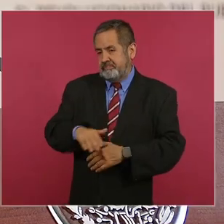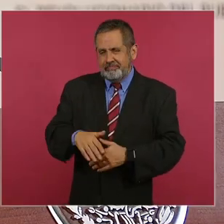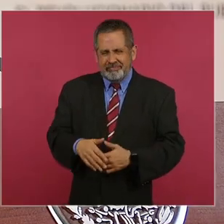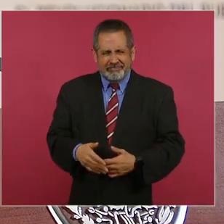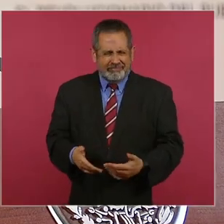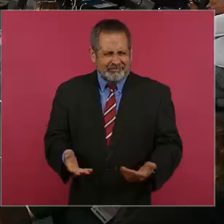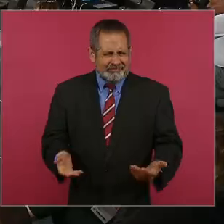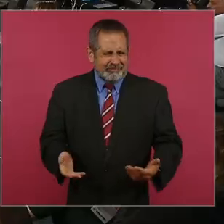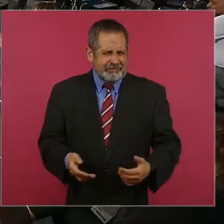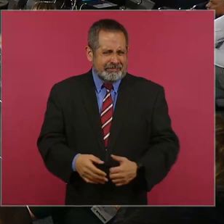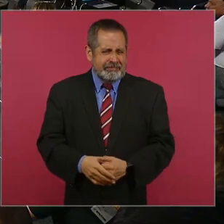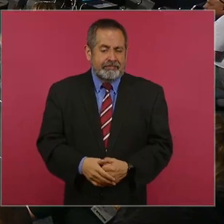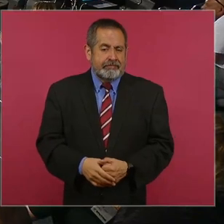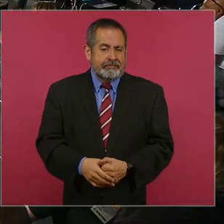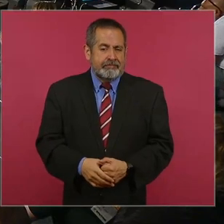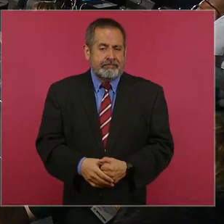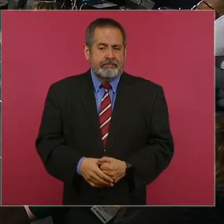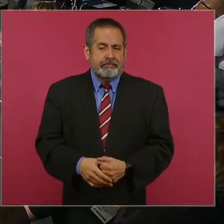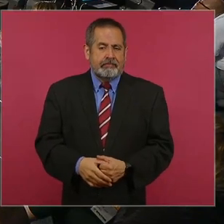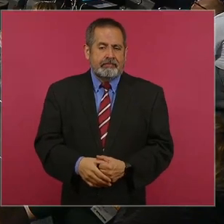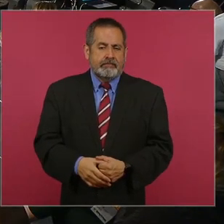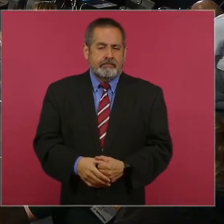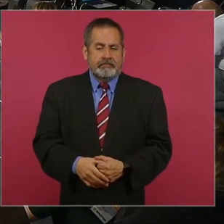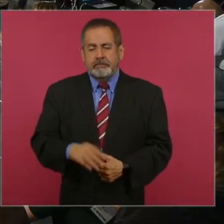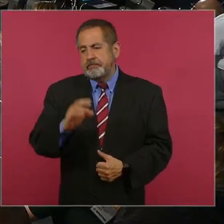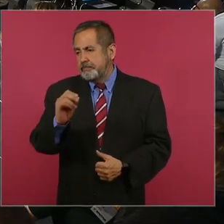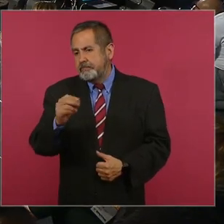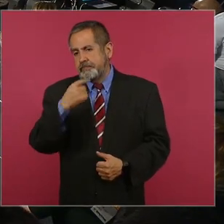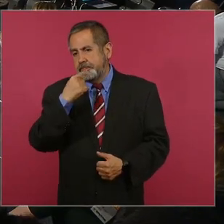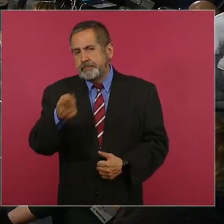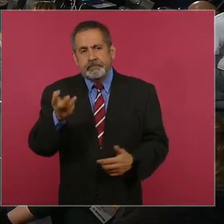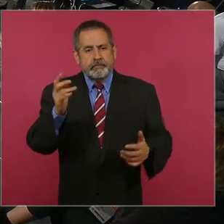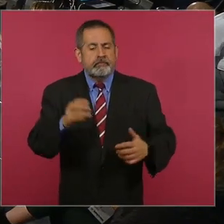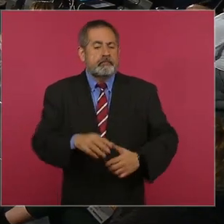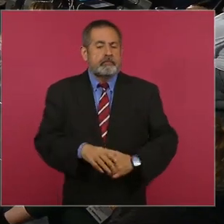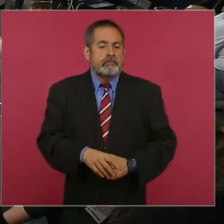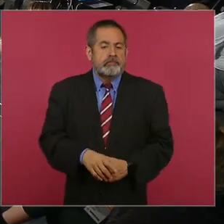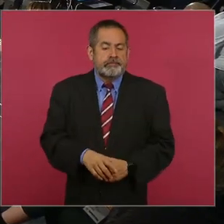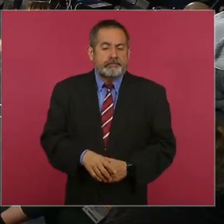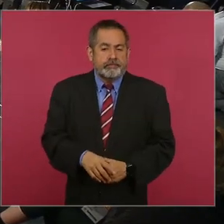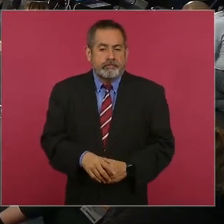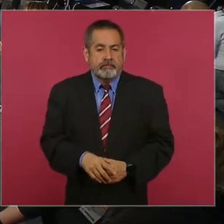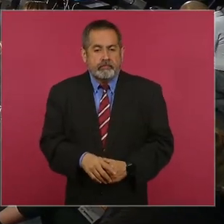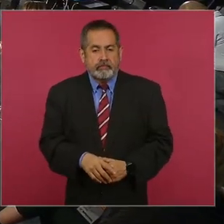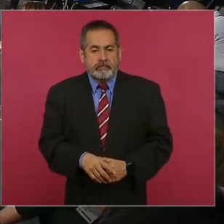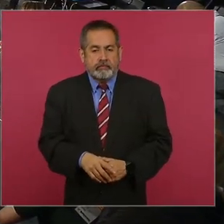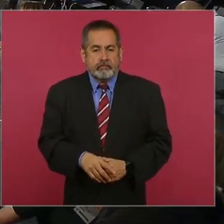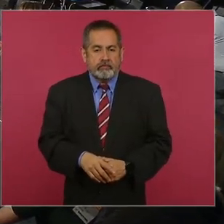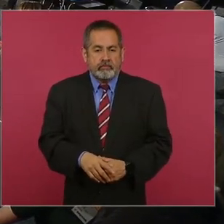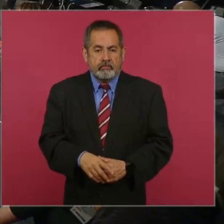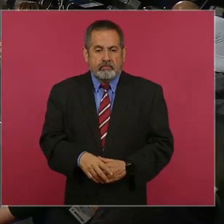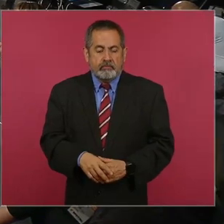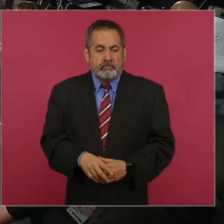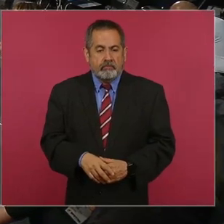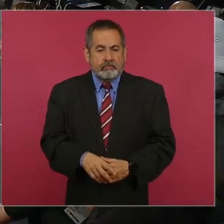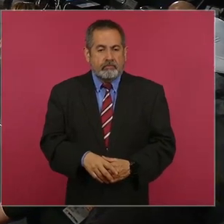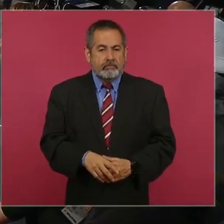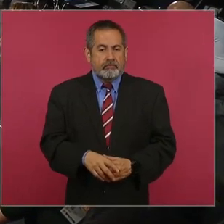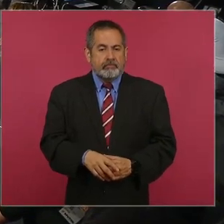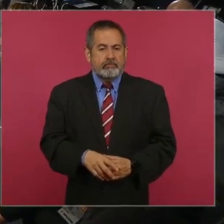o decir que ya estamos nosotros mandando